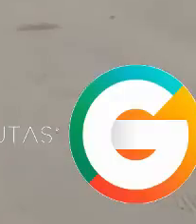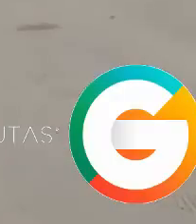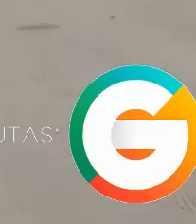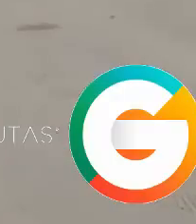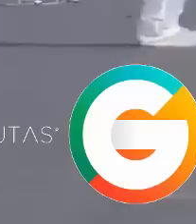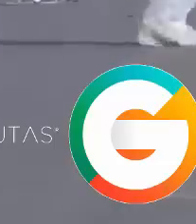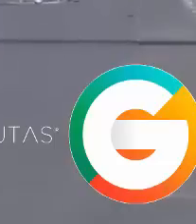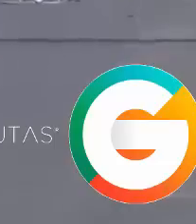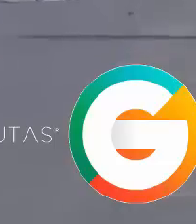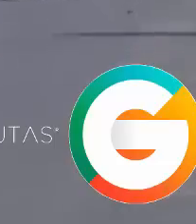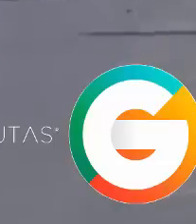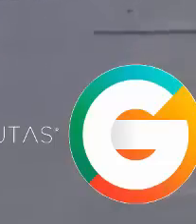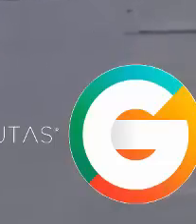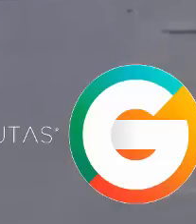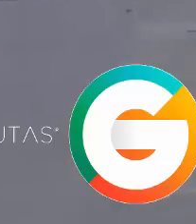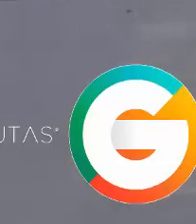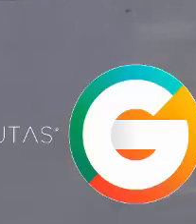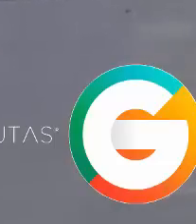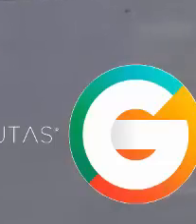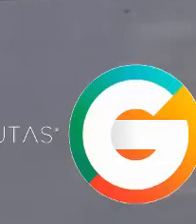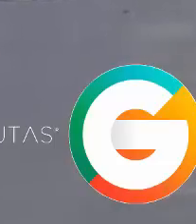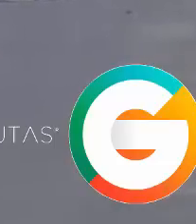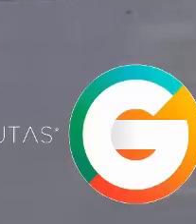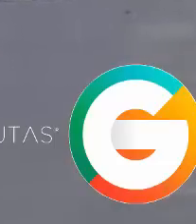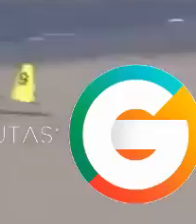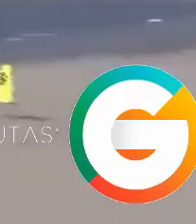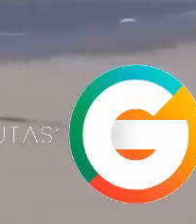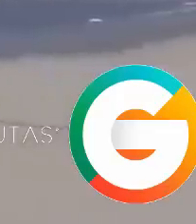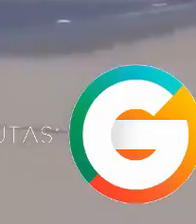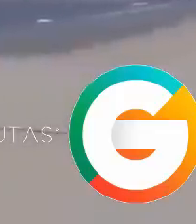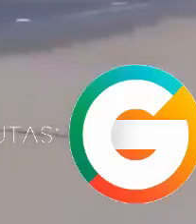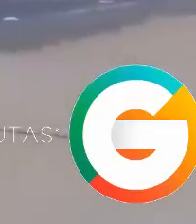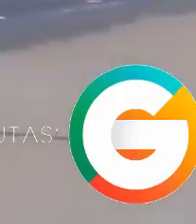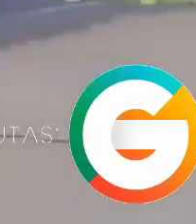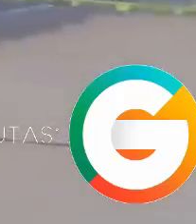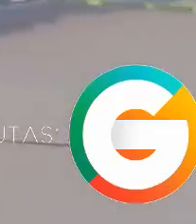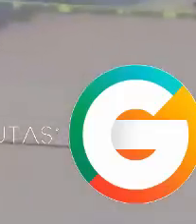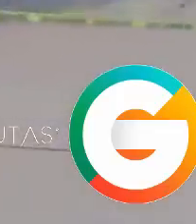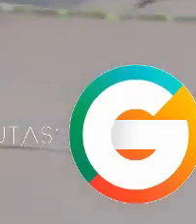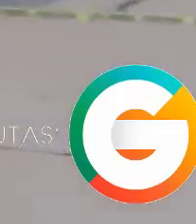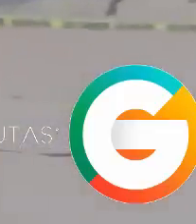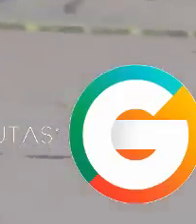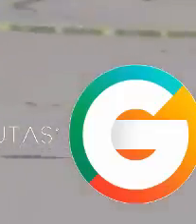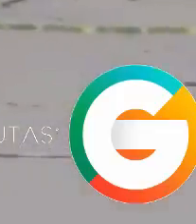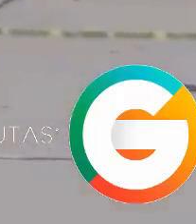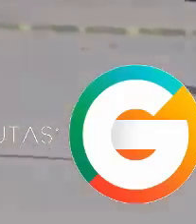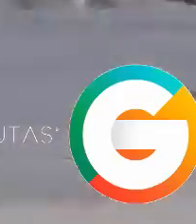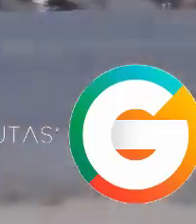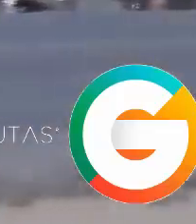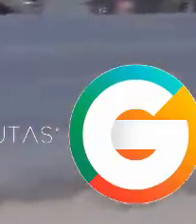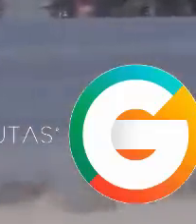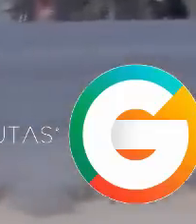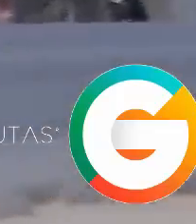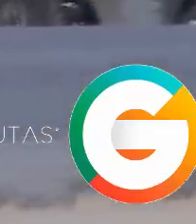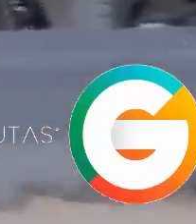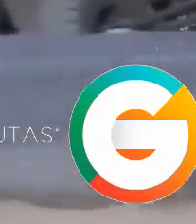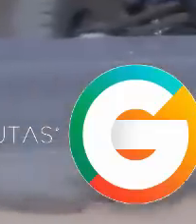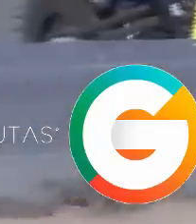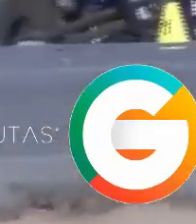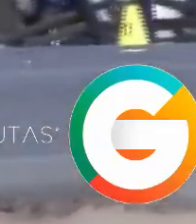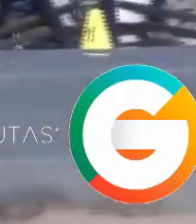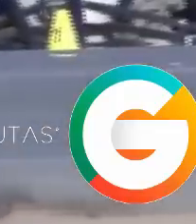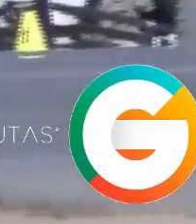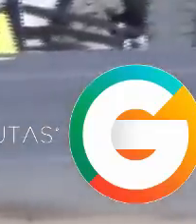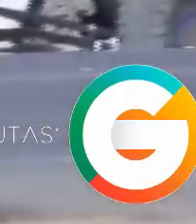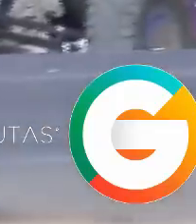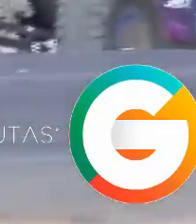entre grupos antagónicos del crimen organizado que tenía como objetivo principal a Alonso Arámbula Piña, alias El Sonrix o El Trébol, quien no formaba parte de los